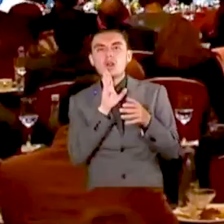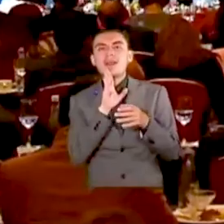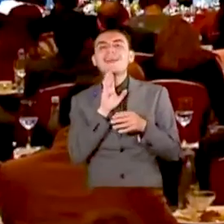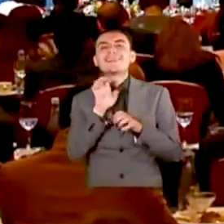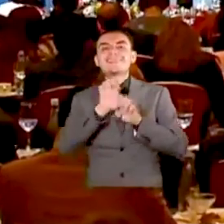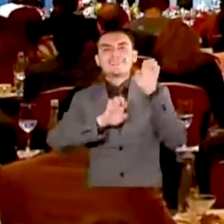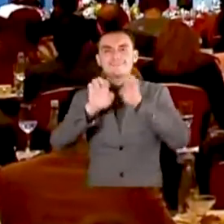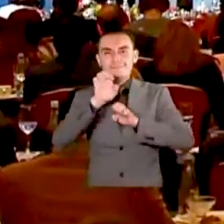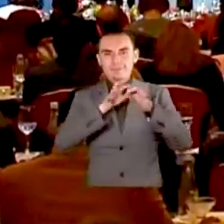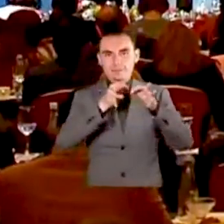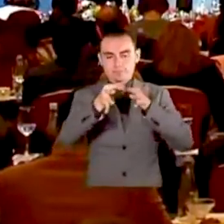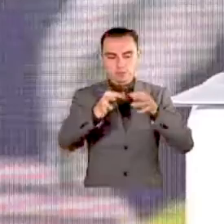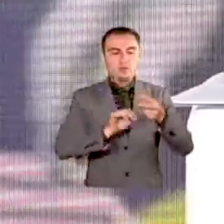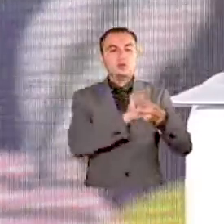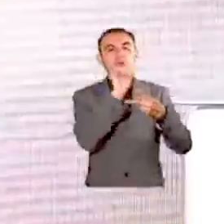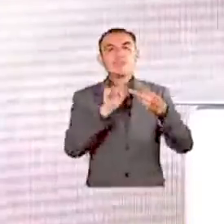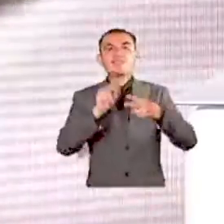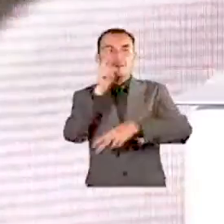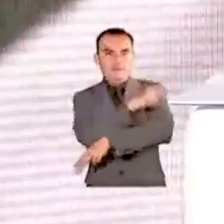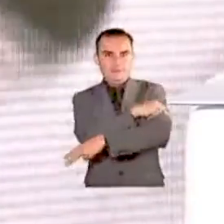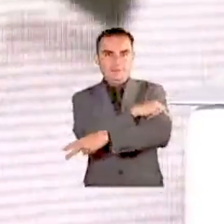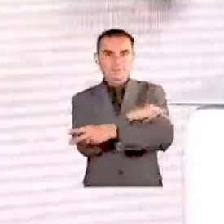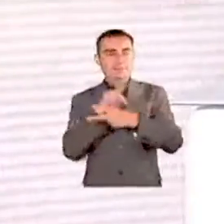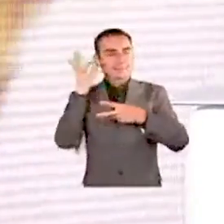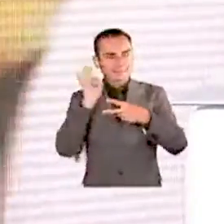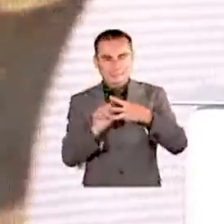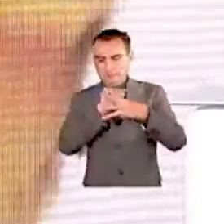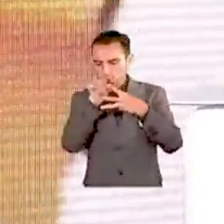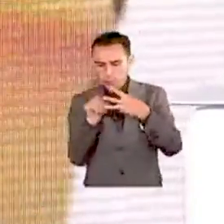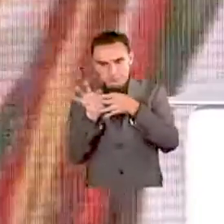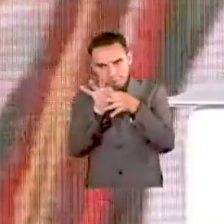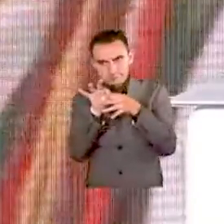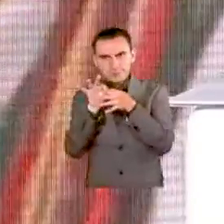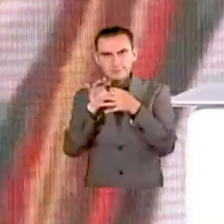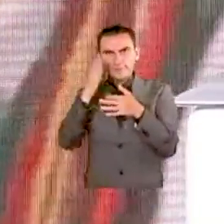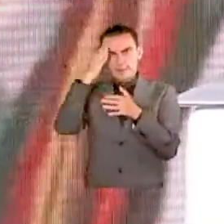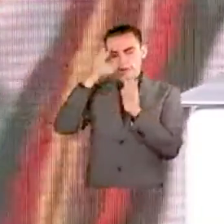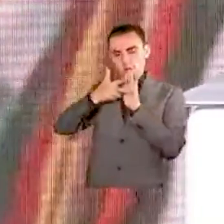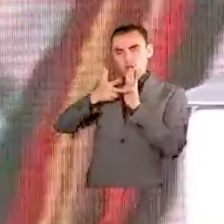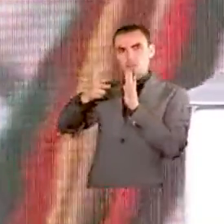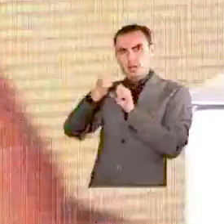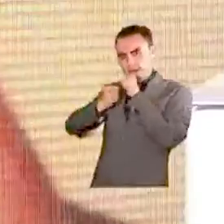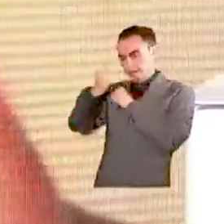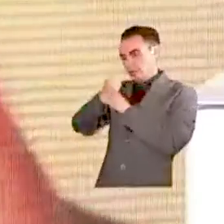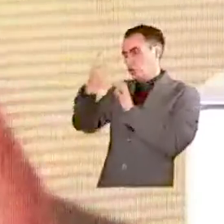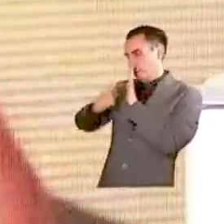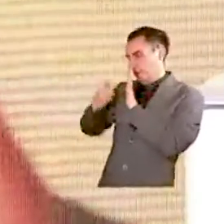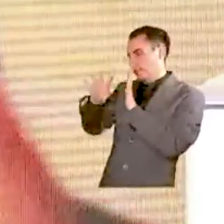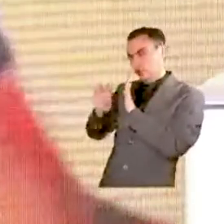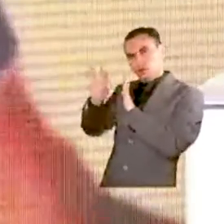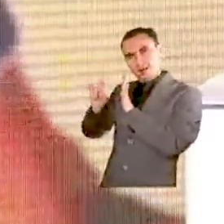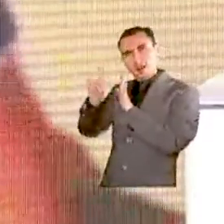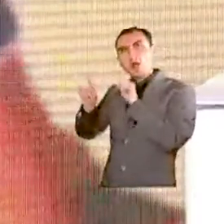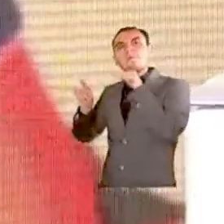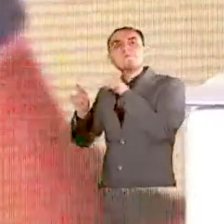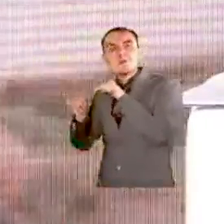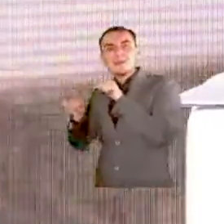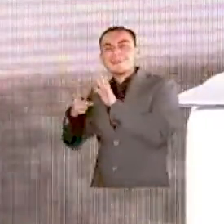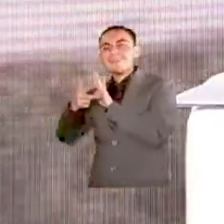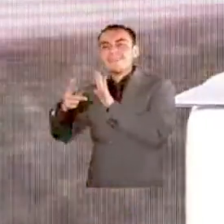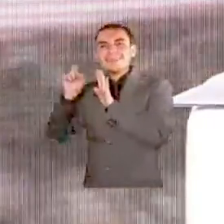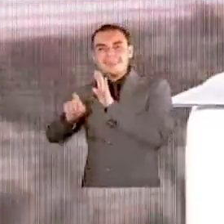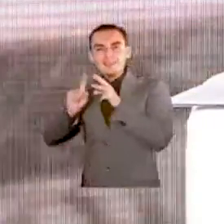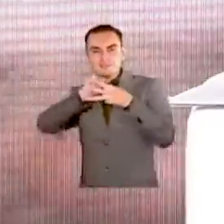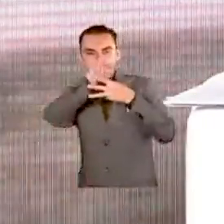Defensoría del Pueblo y con las personerías. Recordemos que la Constitución del 91 consideró que era necesario crear una